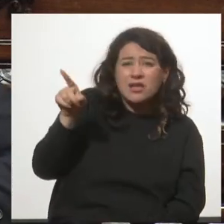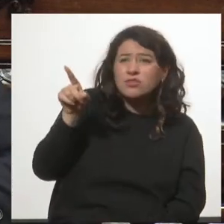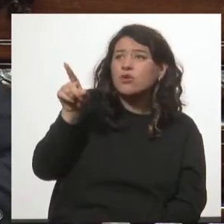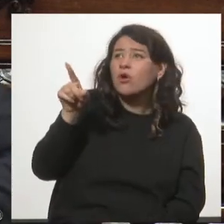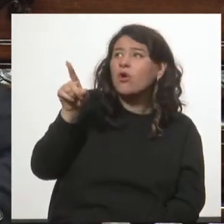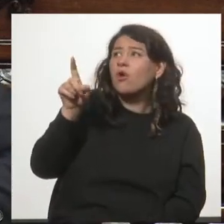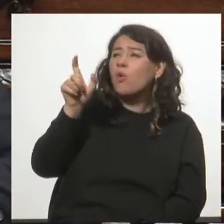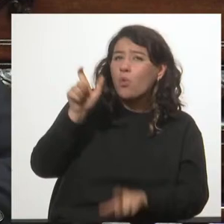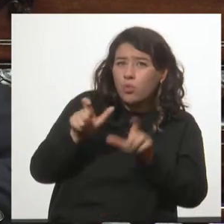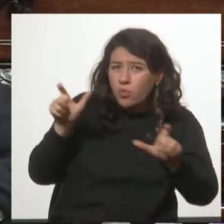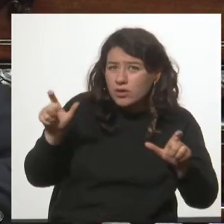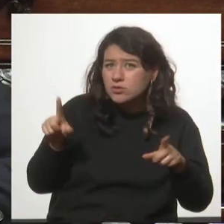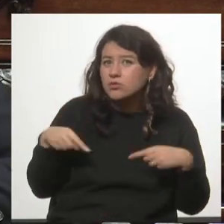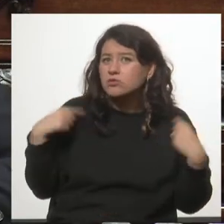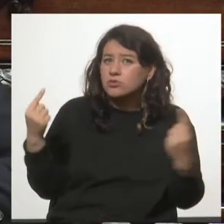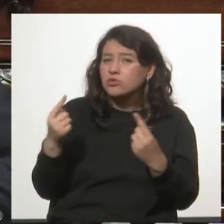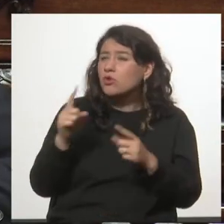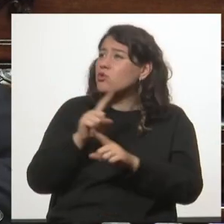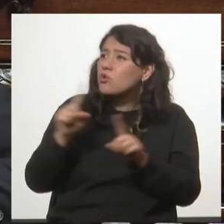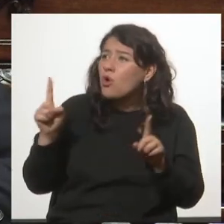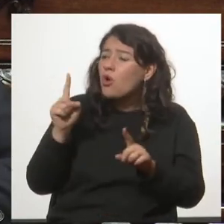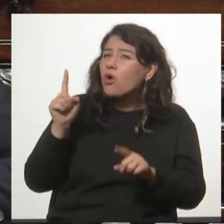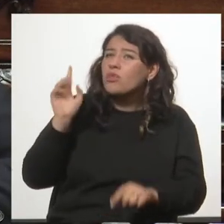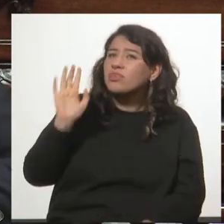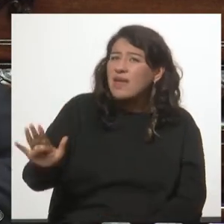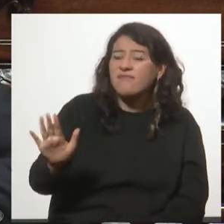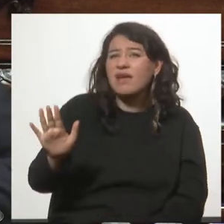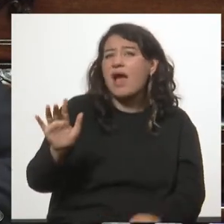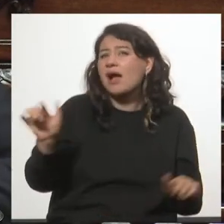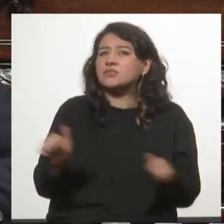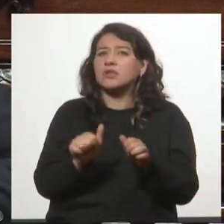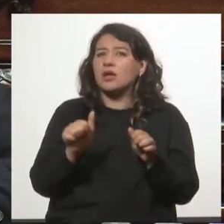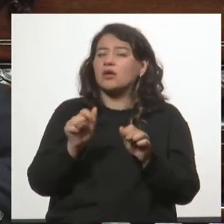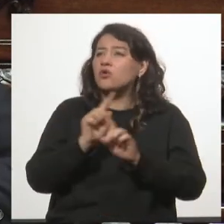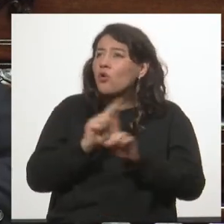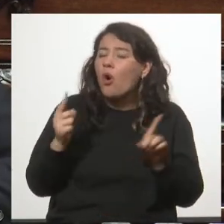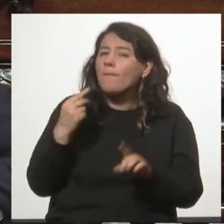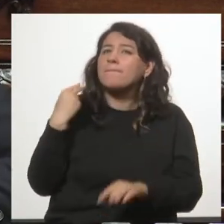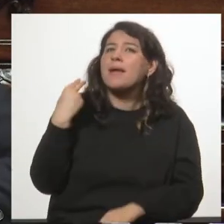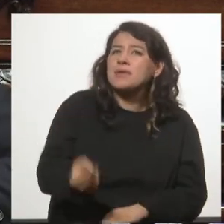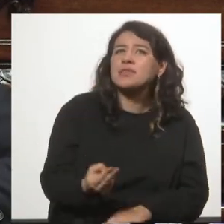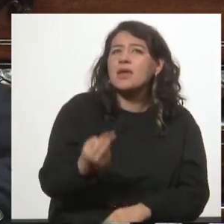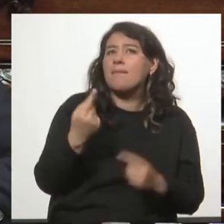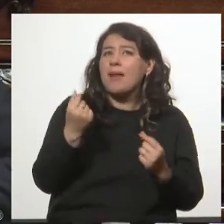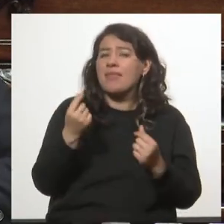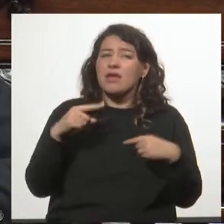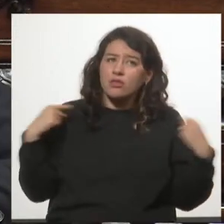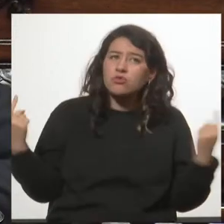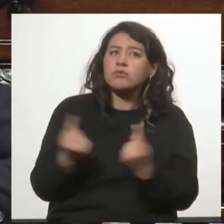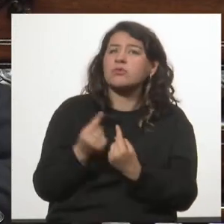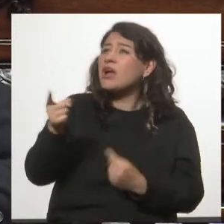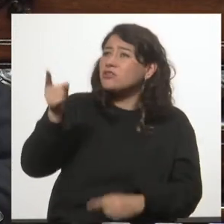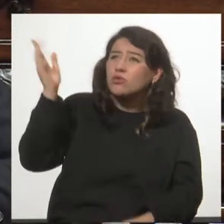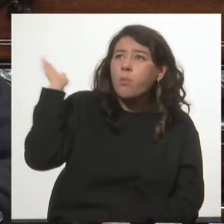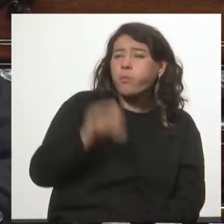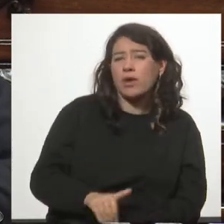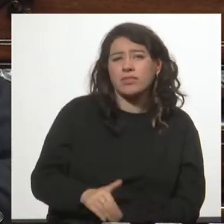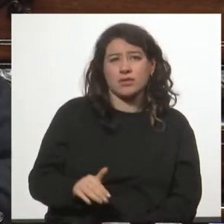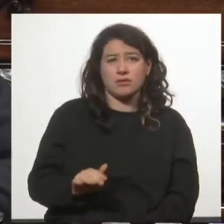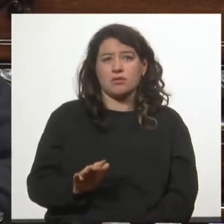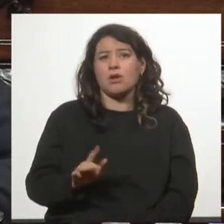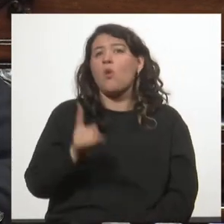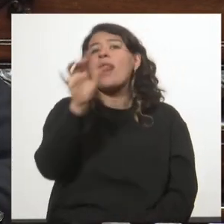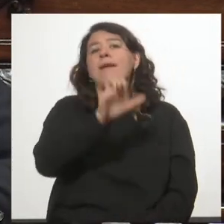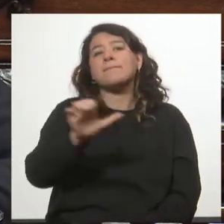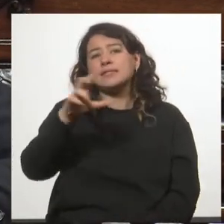lo que los uruguayos no tenemos que hacer y no tenemos que permitir con los dineros de todos nosotros que lo haga